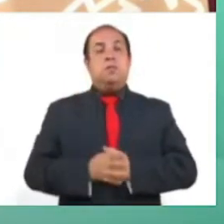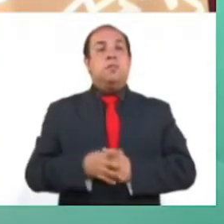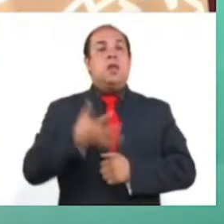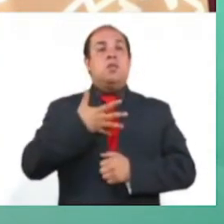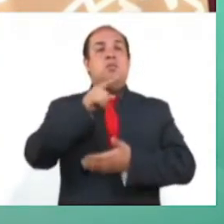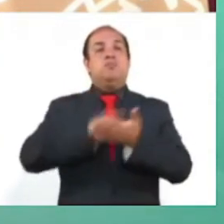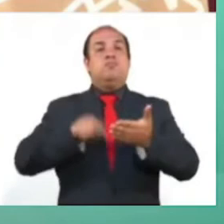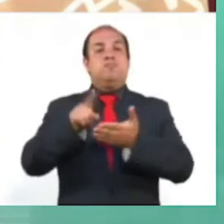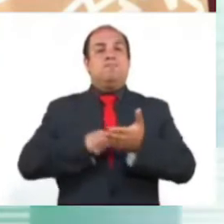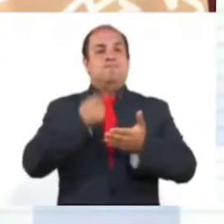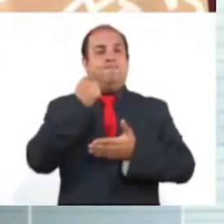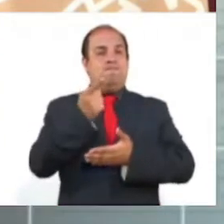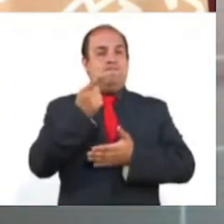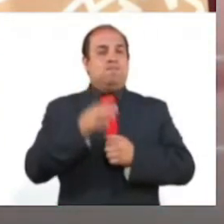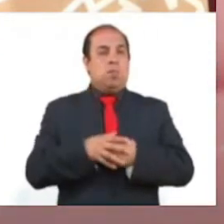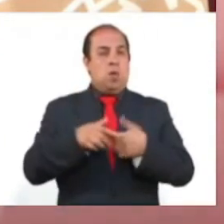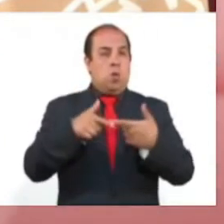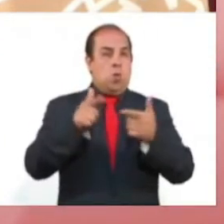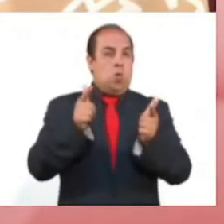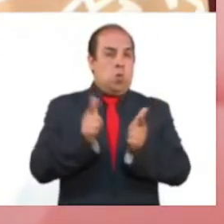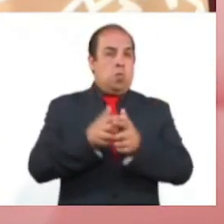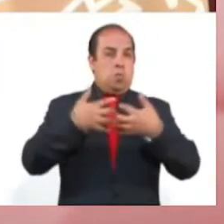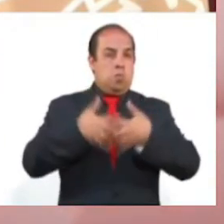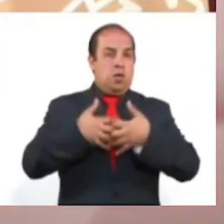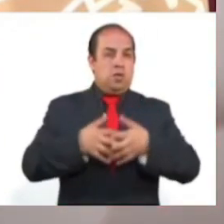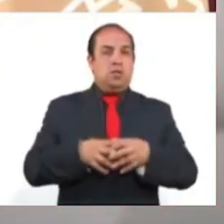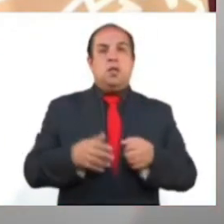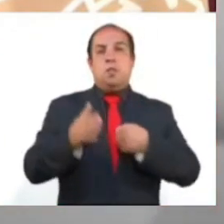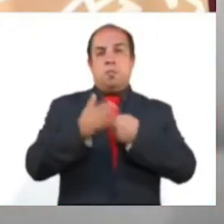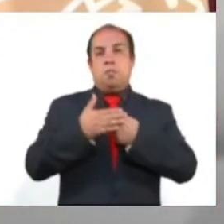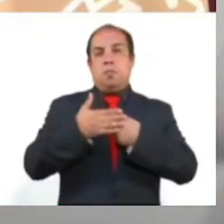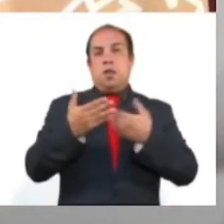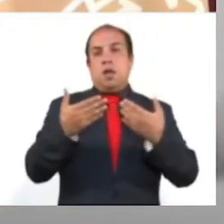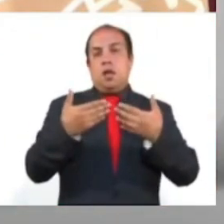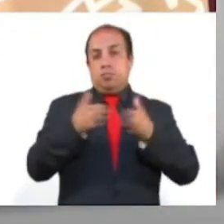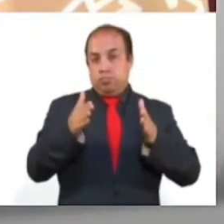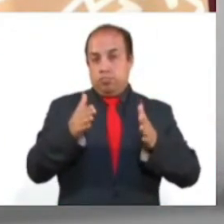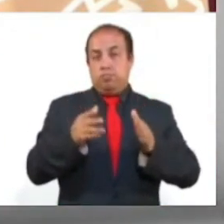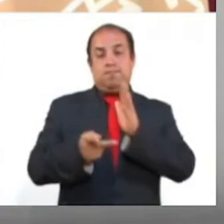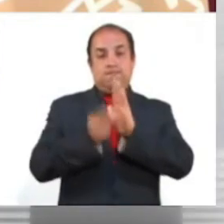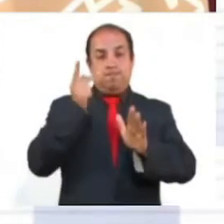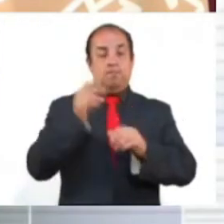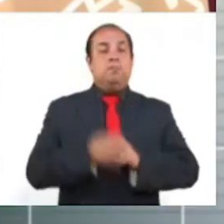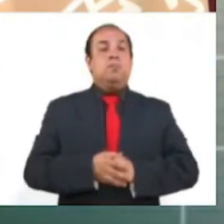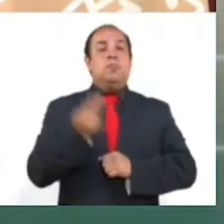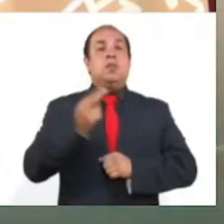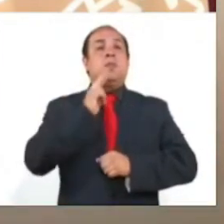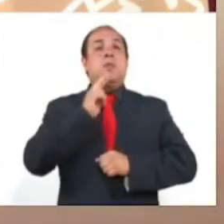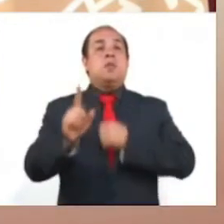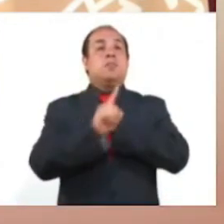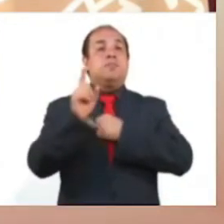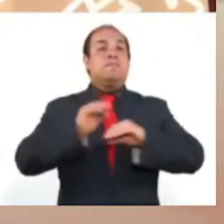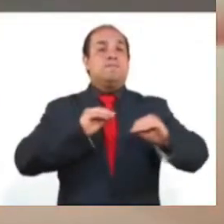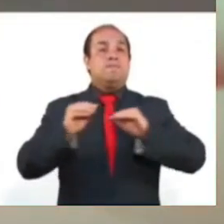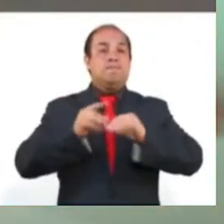cancelación de una concesión si ustedes se acuerdan están por reactivarse a través de empresa y ahí tenemos que resolver el problema de